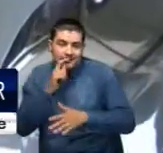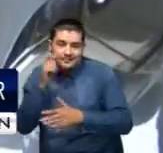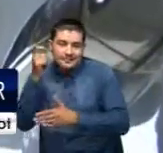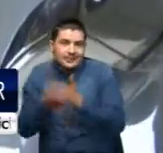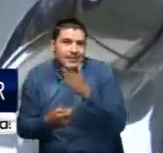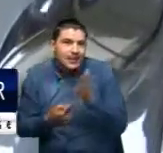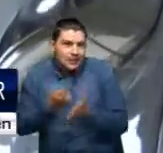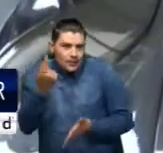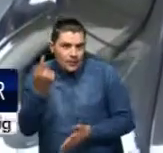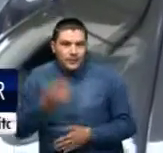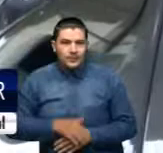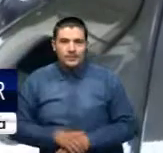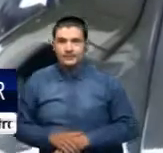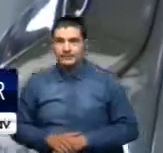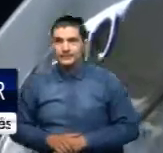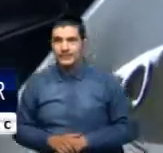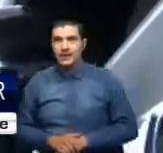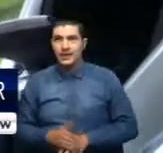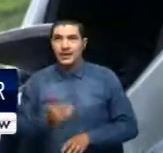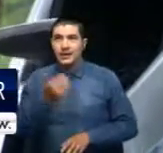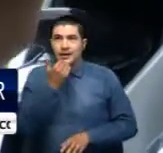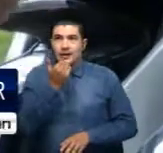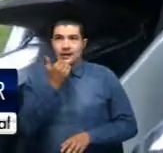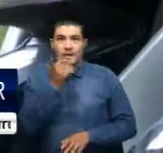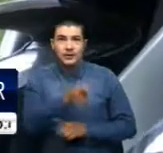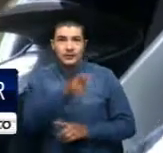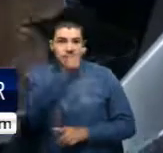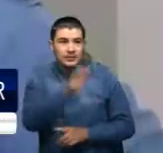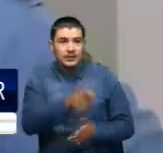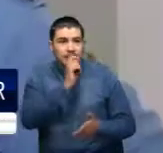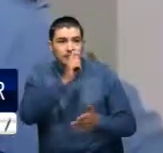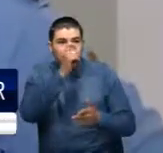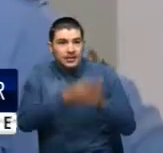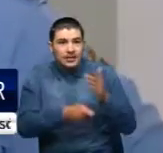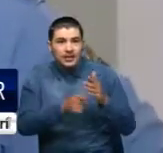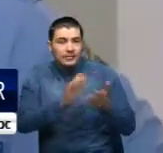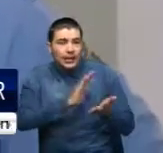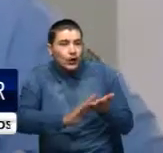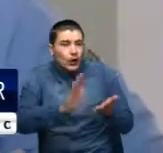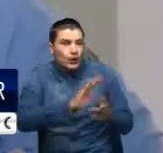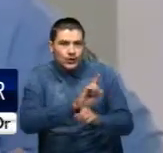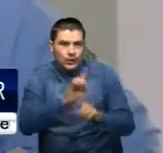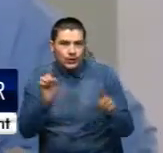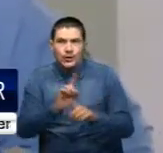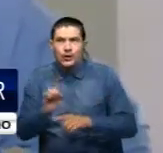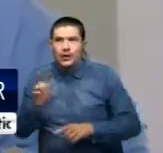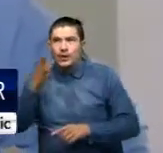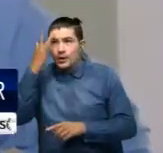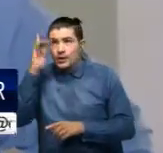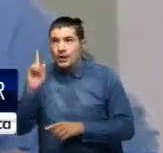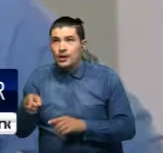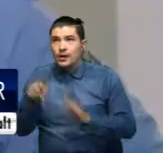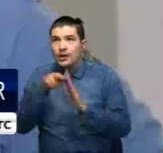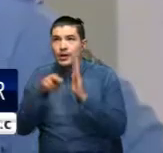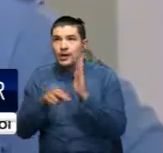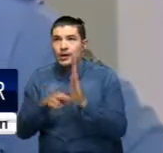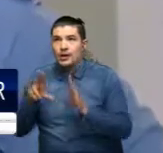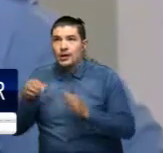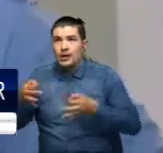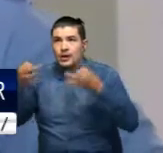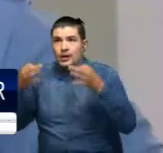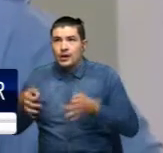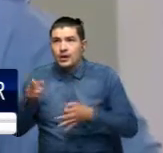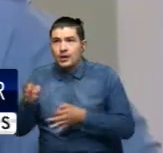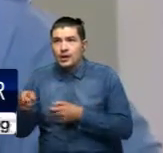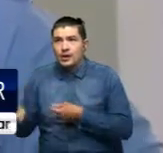comparendo no es que el conductor exonerado si no se le practica el respectivo comparendo o la norma que viene infligiendo más no se le